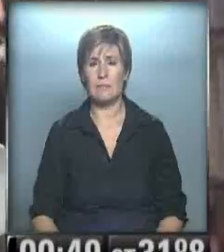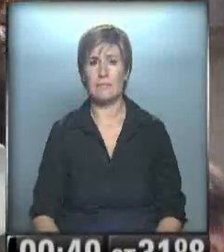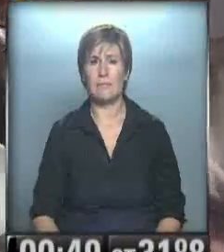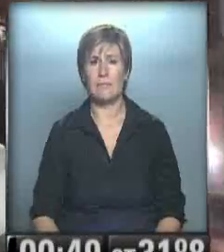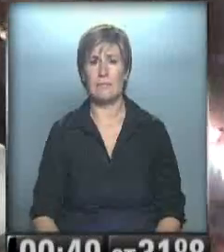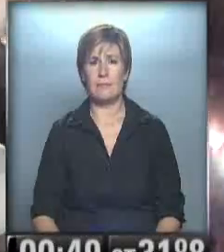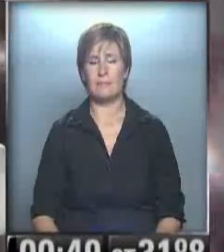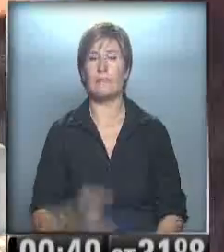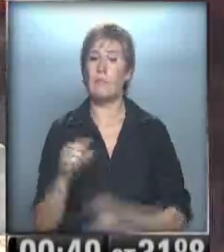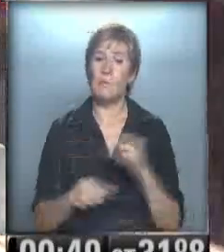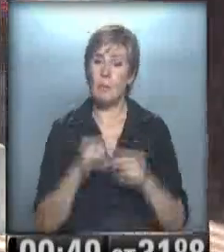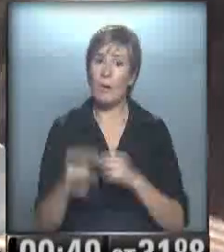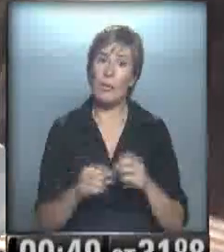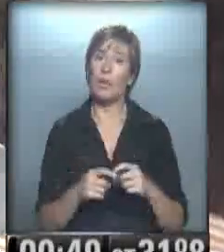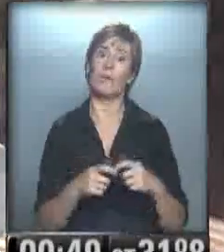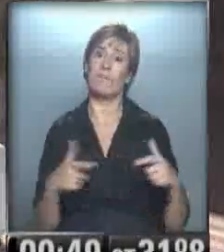Vamos creciendo,